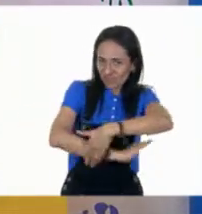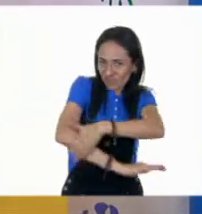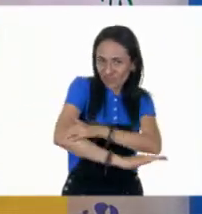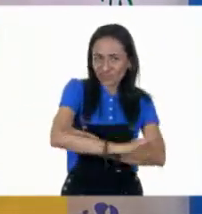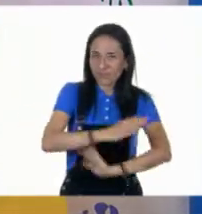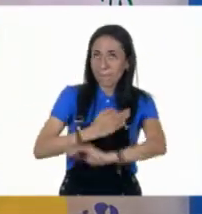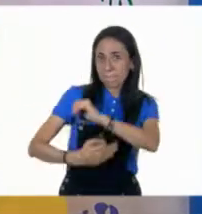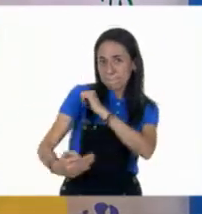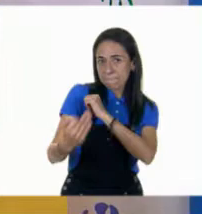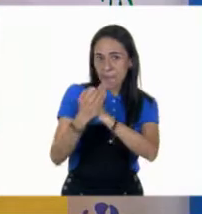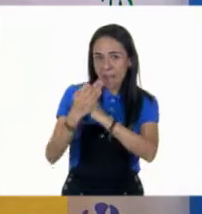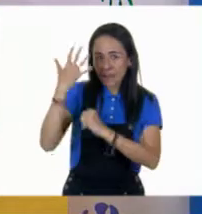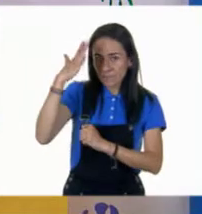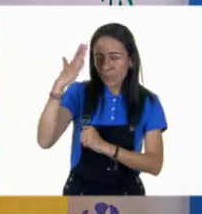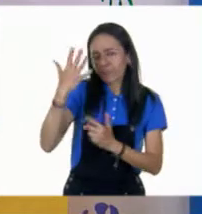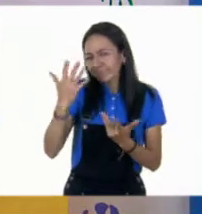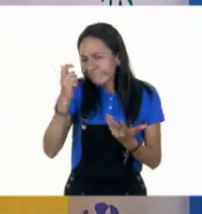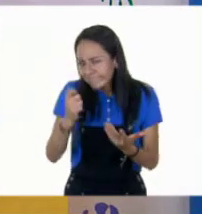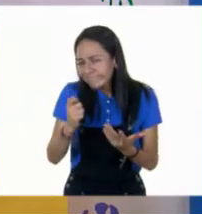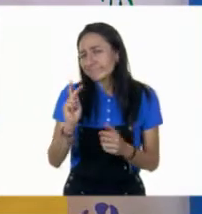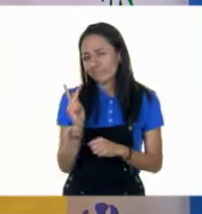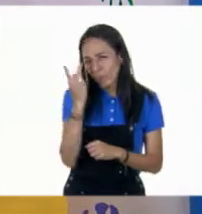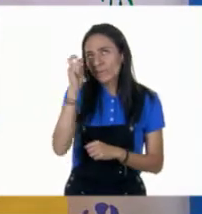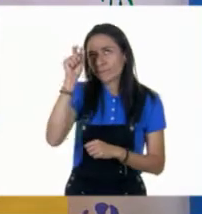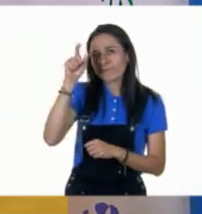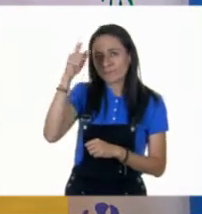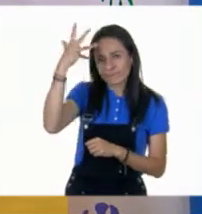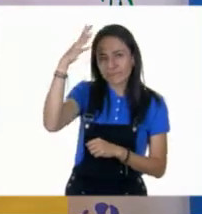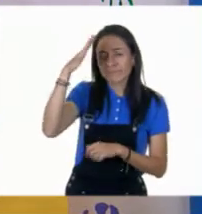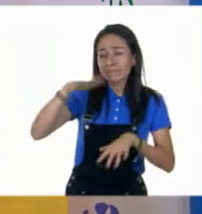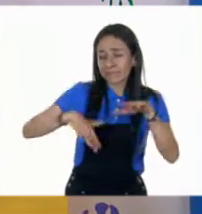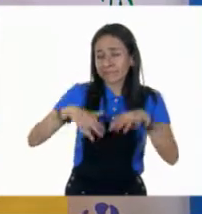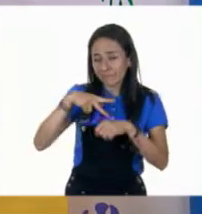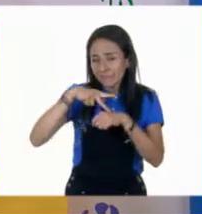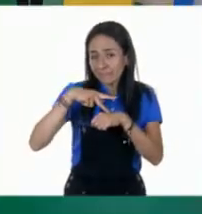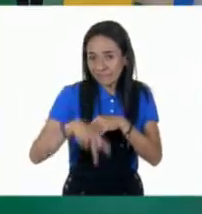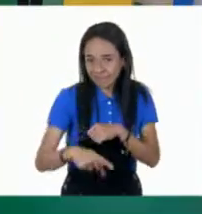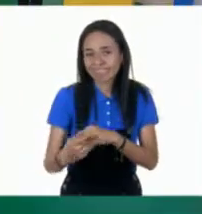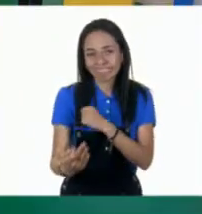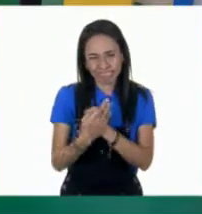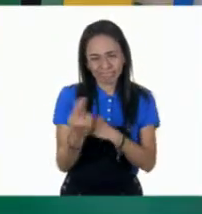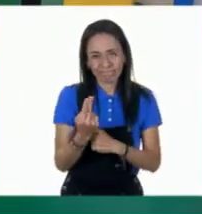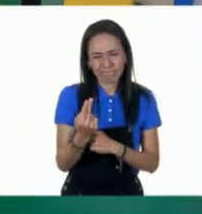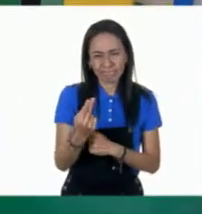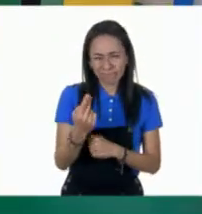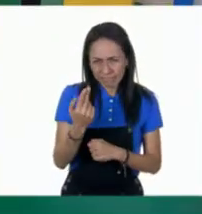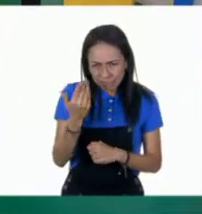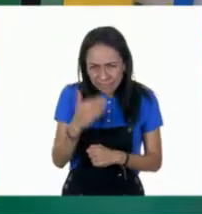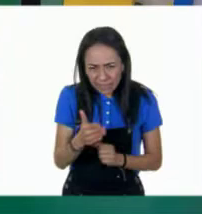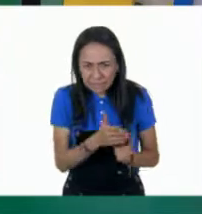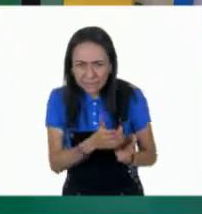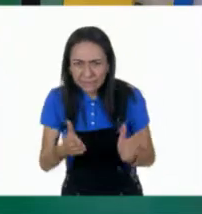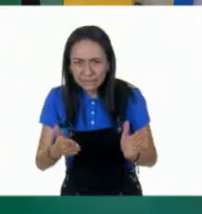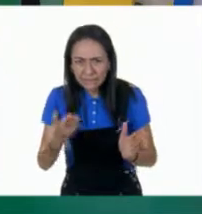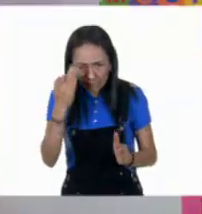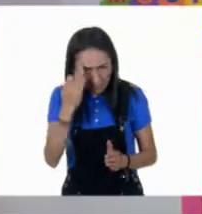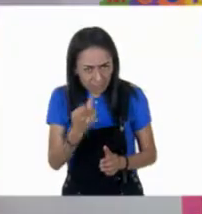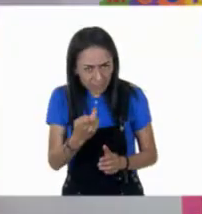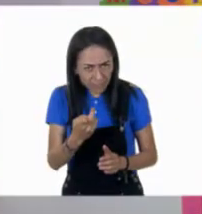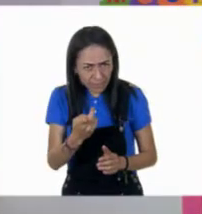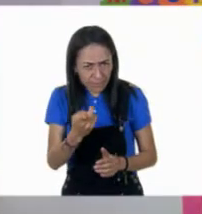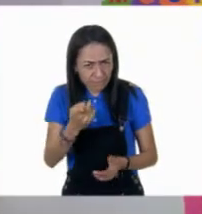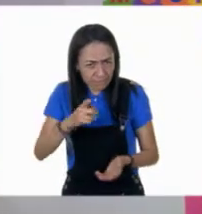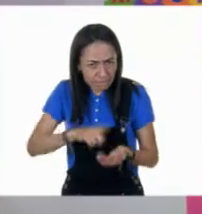sol también es un poco peligroso. Cierto. Nos tenemos que proteger. ¿Y han notado que en esa temporada empieza a llover? Por supuesto,